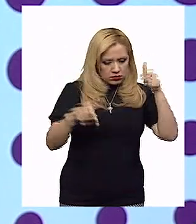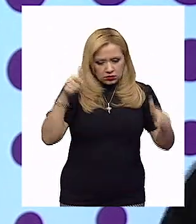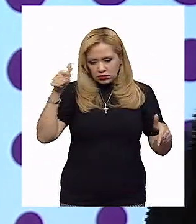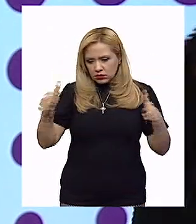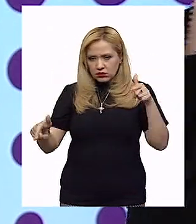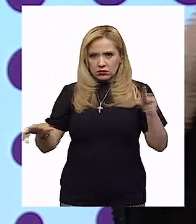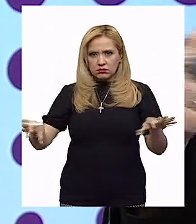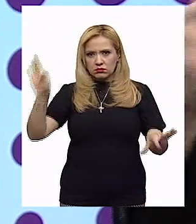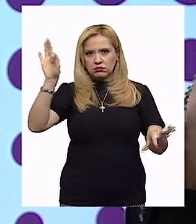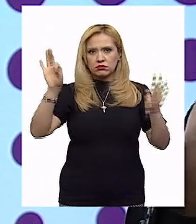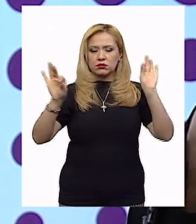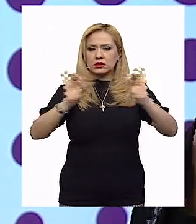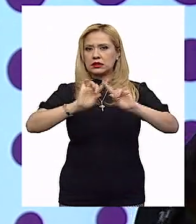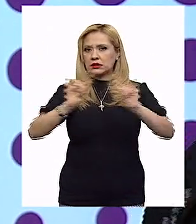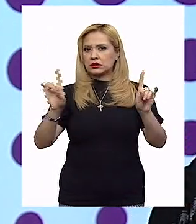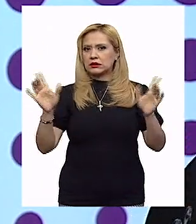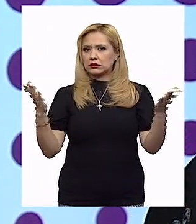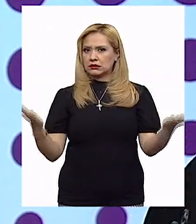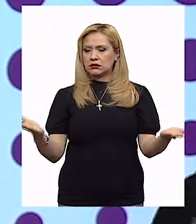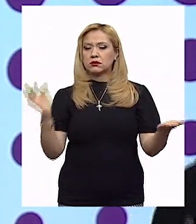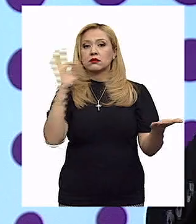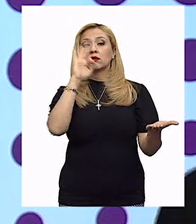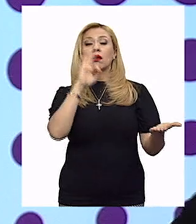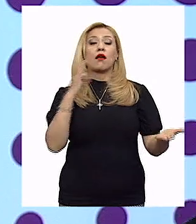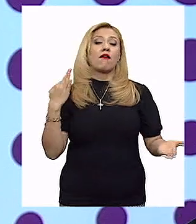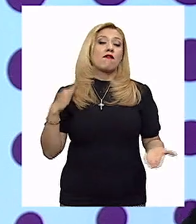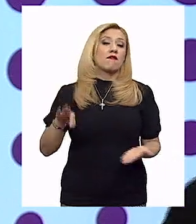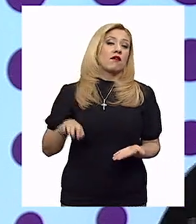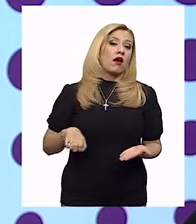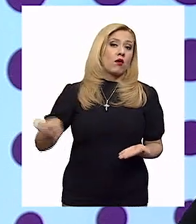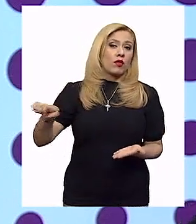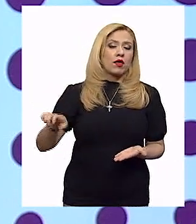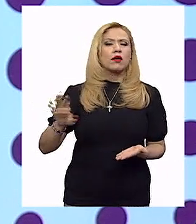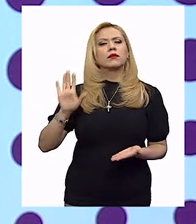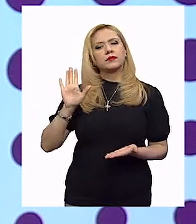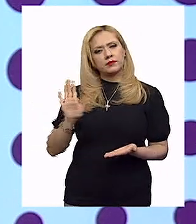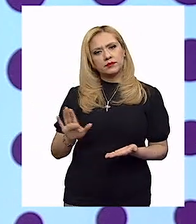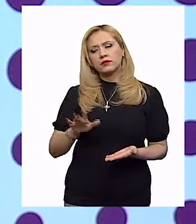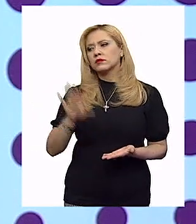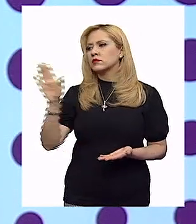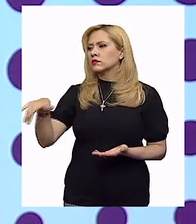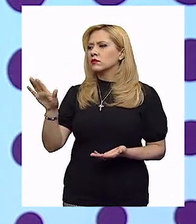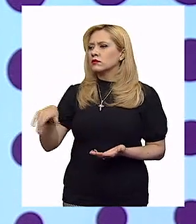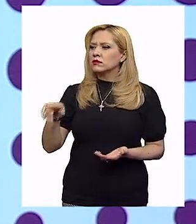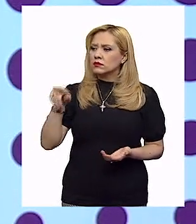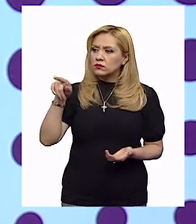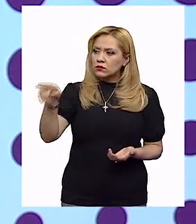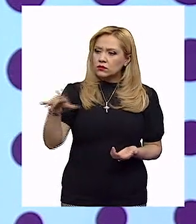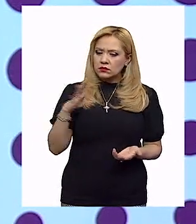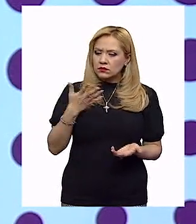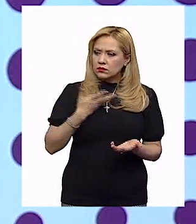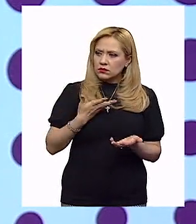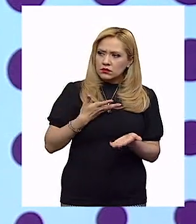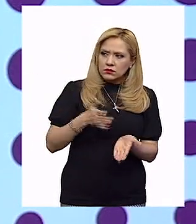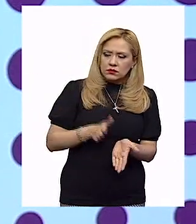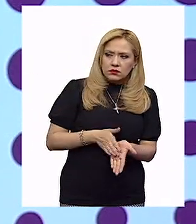y en caso de que exista algún fraude, la autoridad puede decirle, si tú no tenías un mecanismo de este tipo